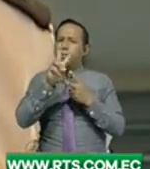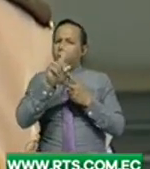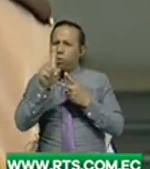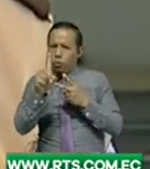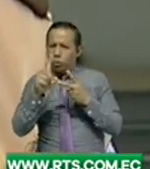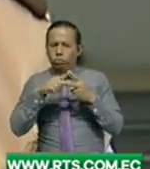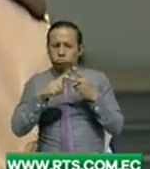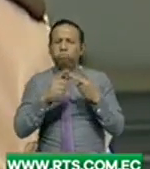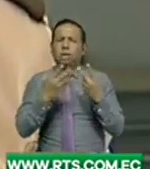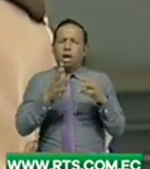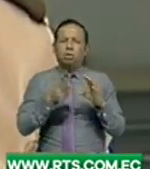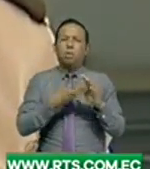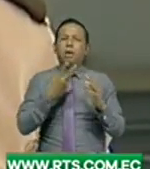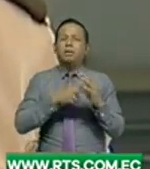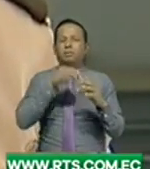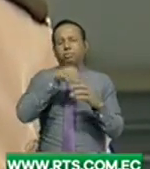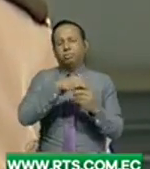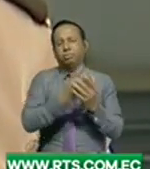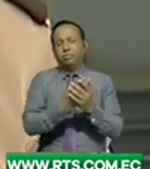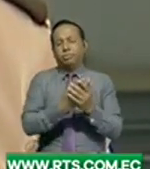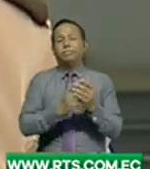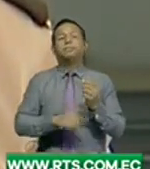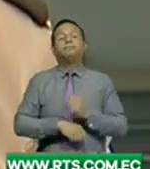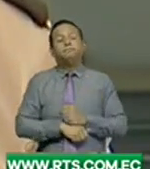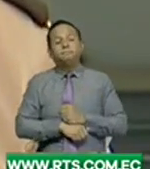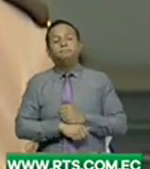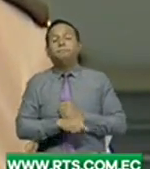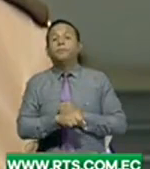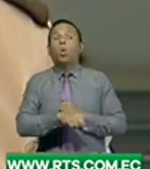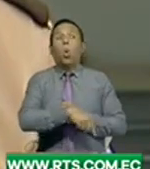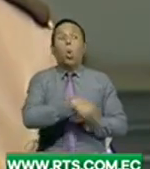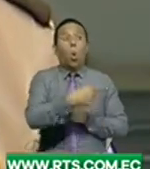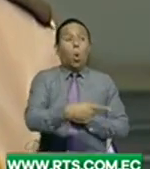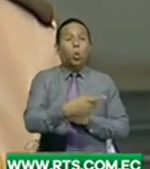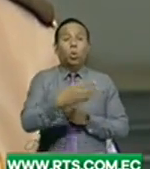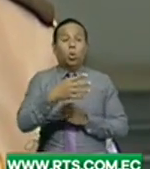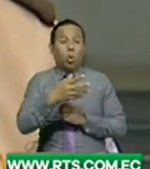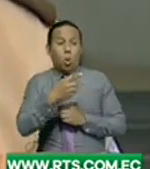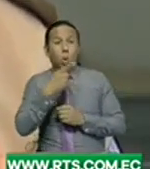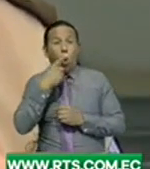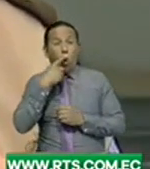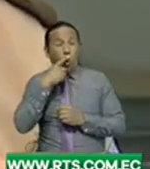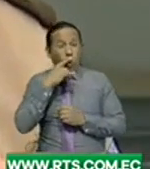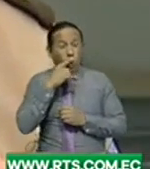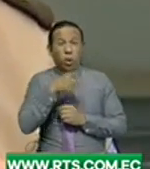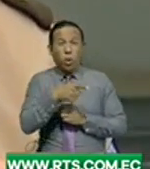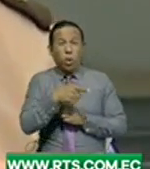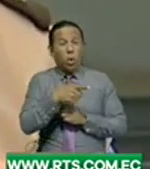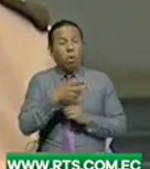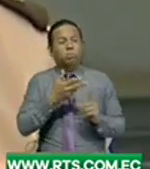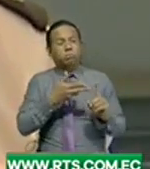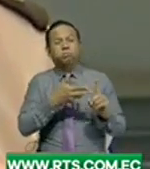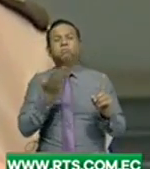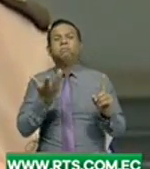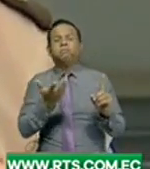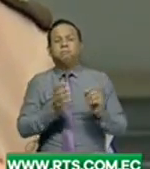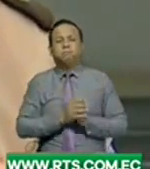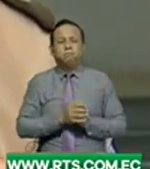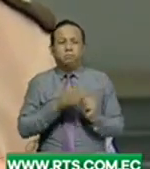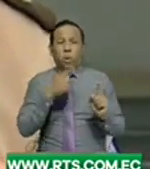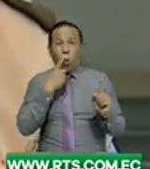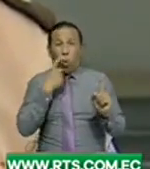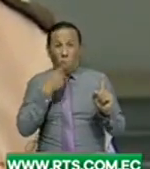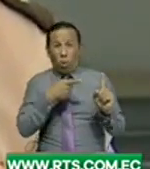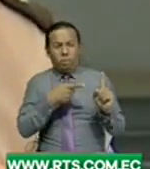de una persona menor de edad, sexo masculino. Por los indicios que se encontraron en esta escena, es un